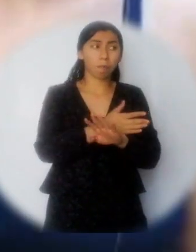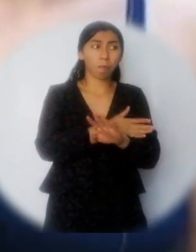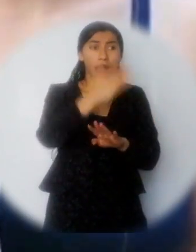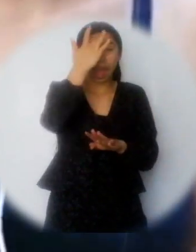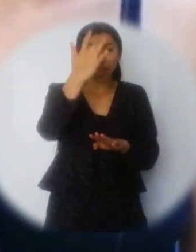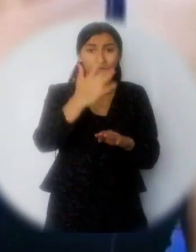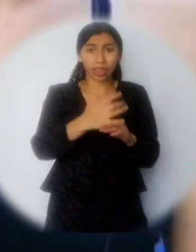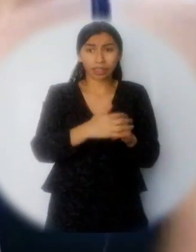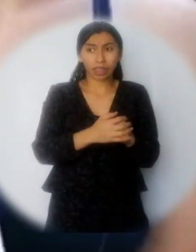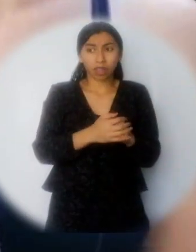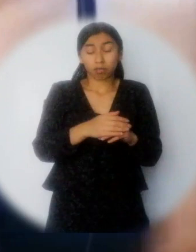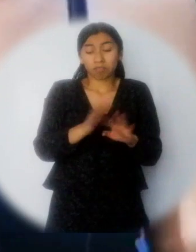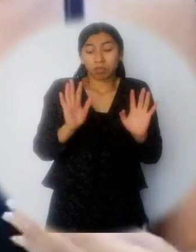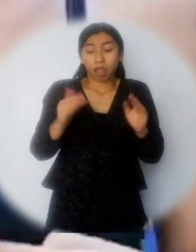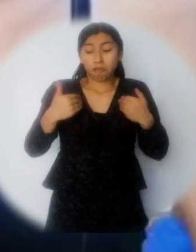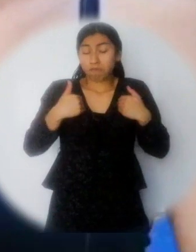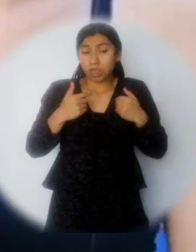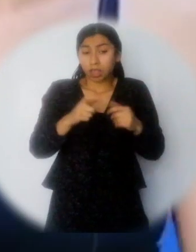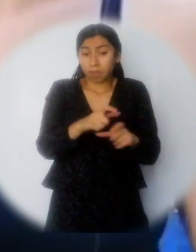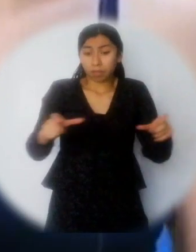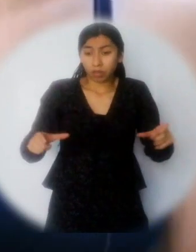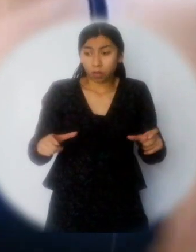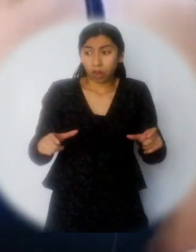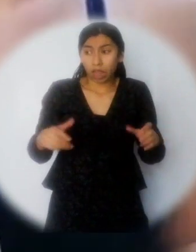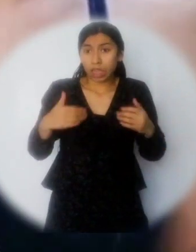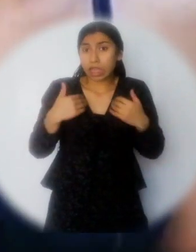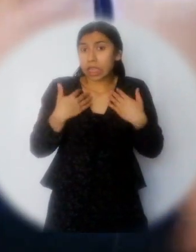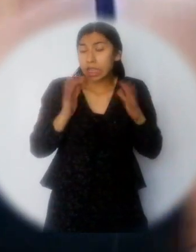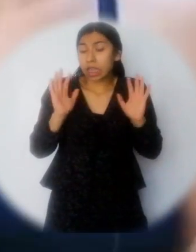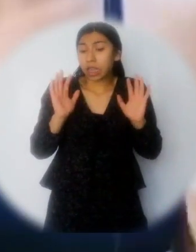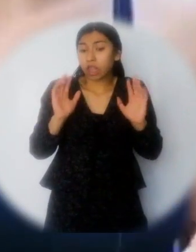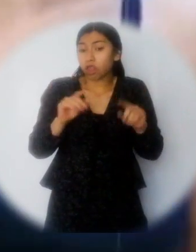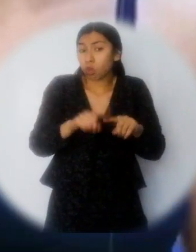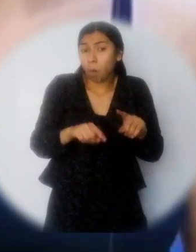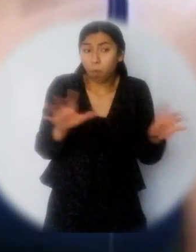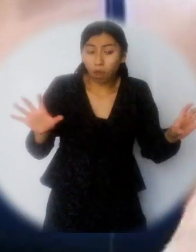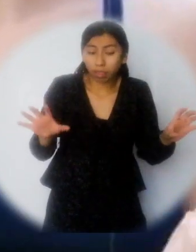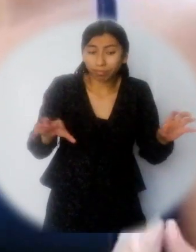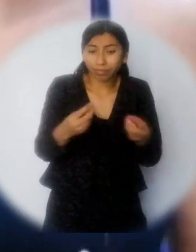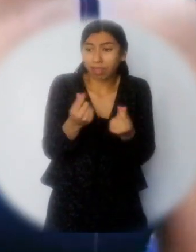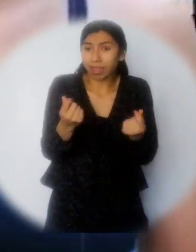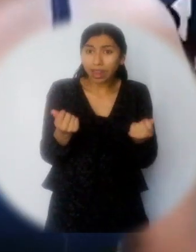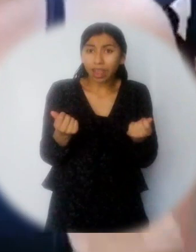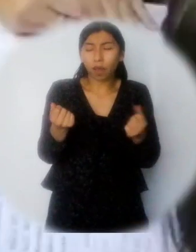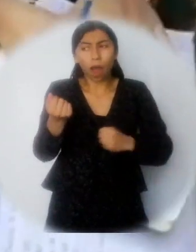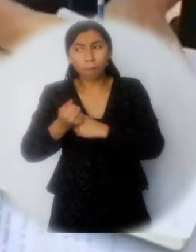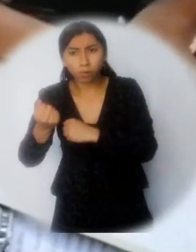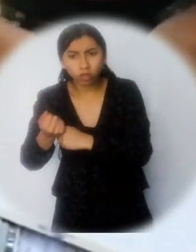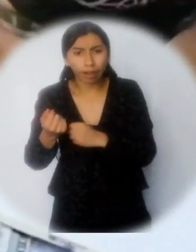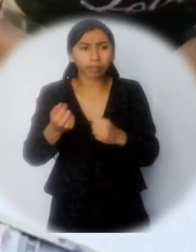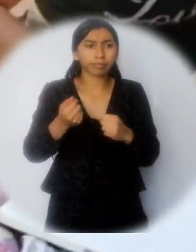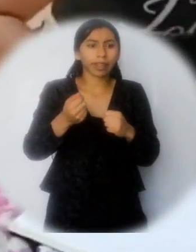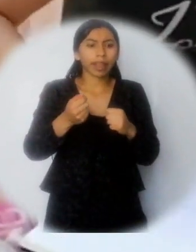no tenían, como somos víctimas de conflicto armado y somos un barrio donde muchas de las familias son de bajos recursos, no tenían